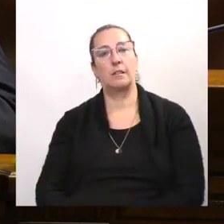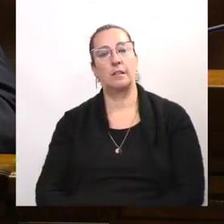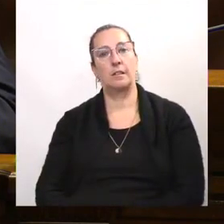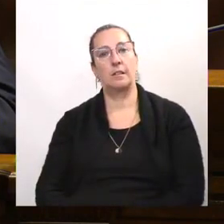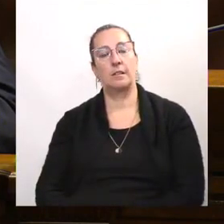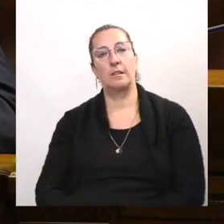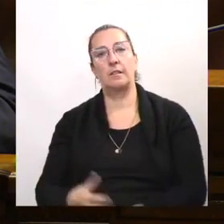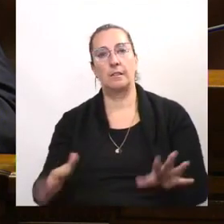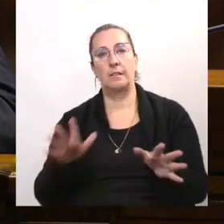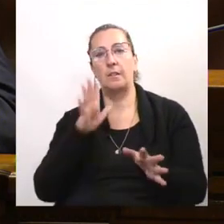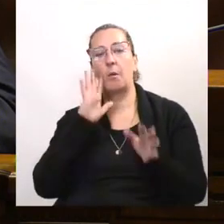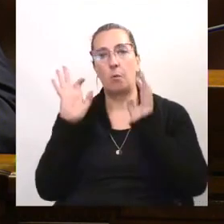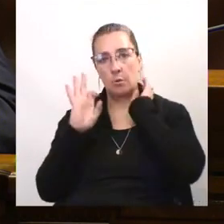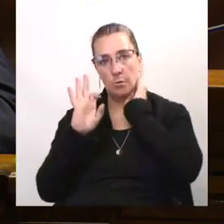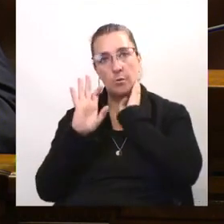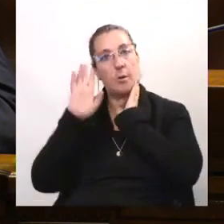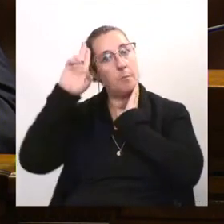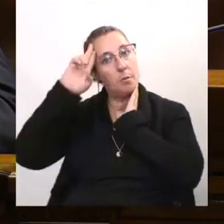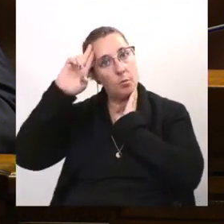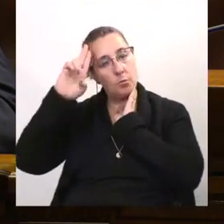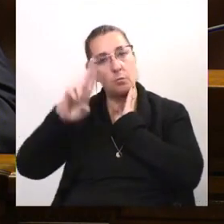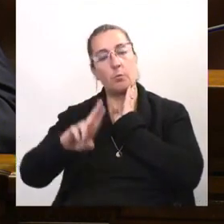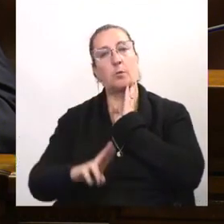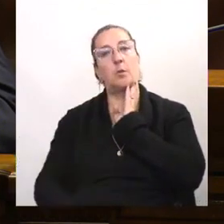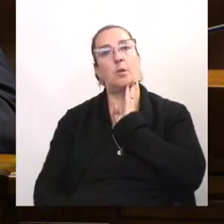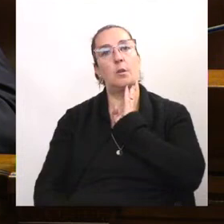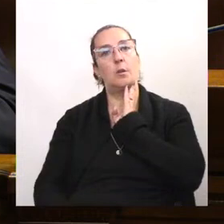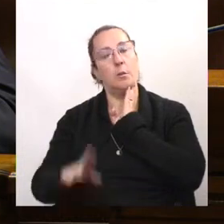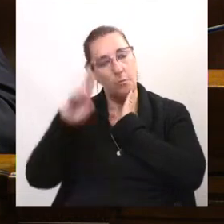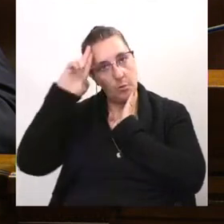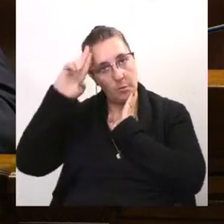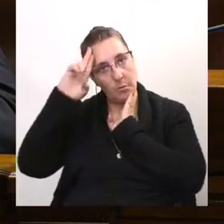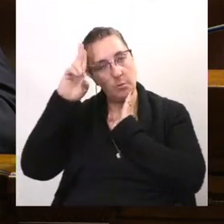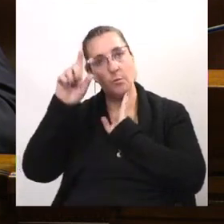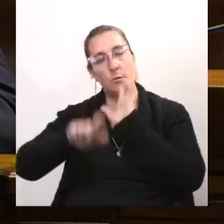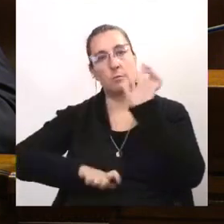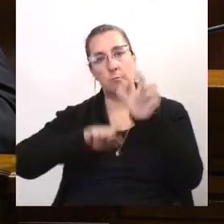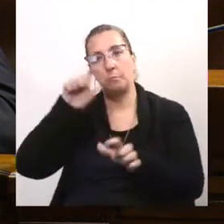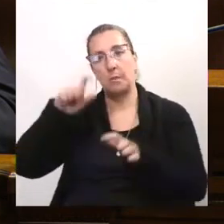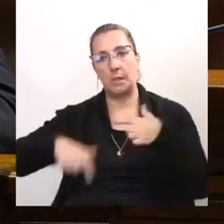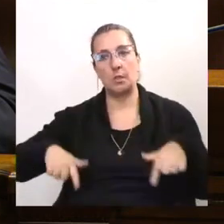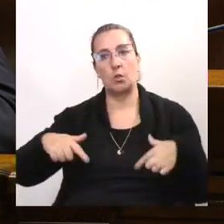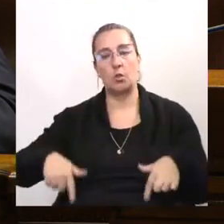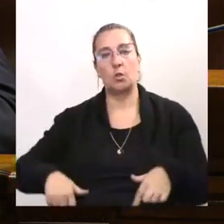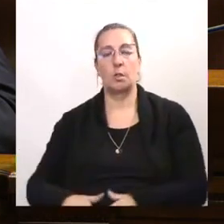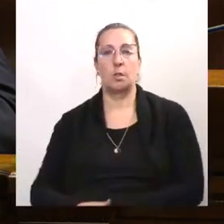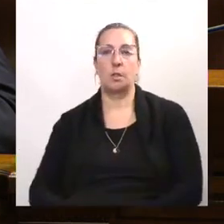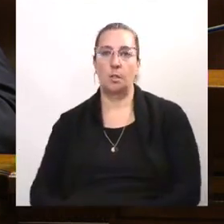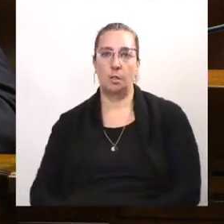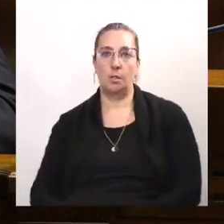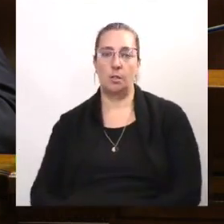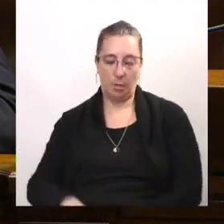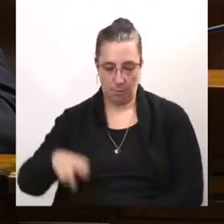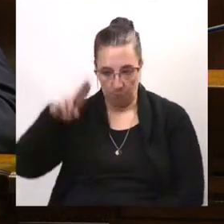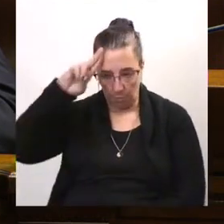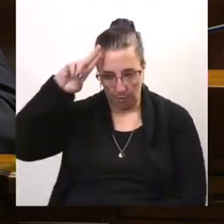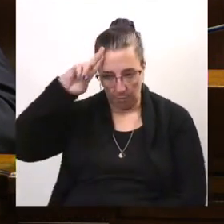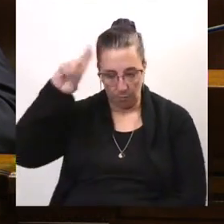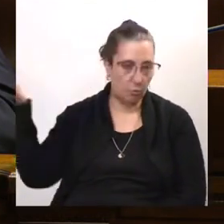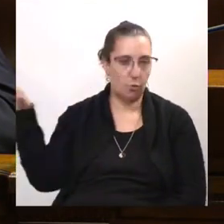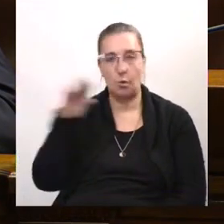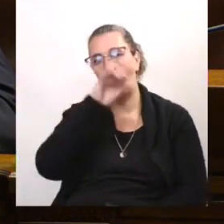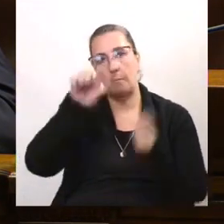Me parecía oportuno, siendo respetuoso, muy respetuoso de los ministros de la Corte y muy respetuoso de todas